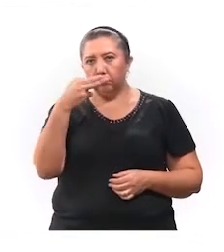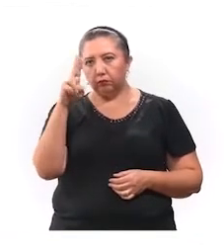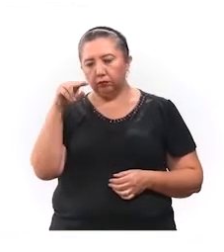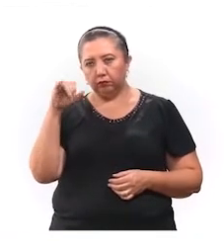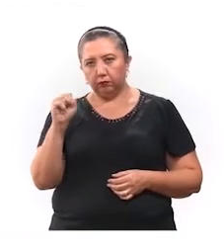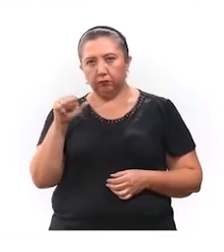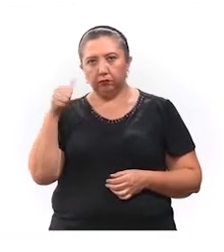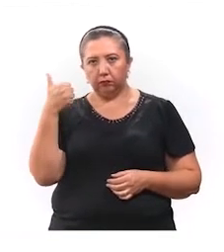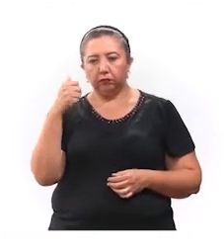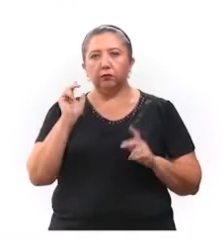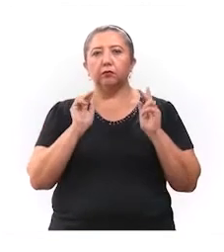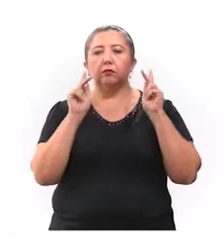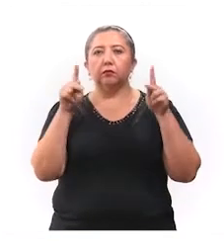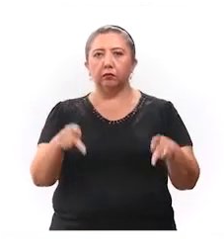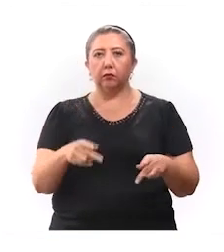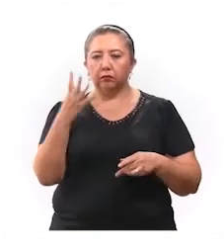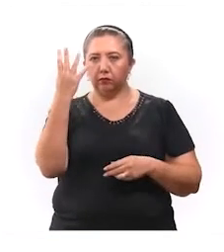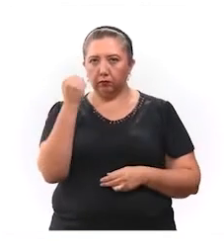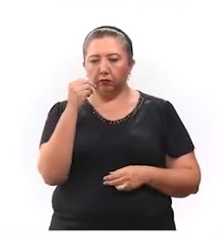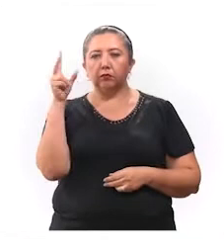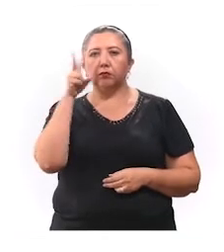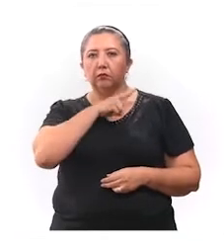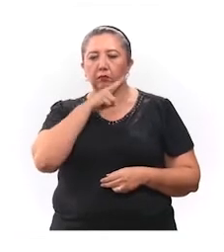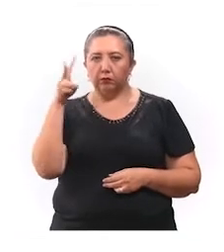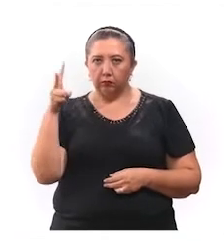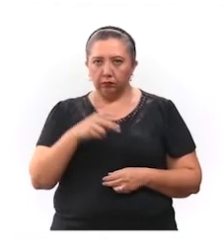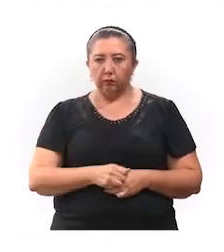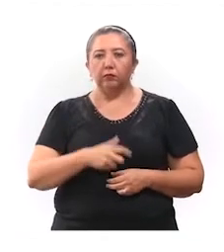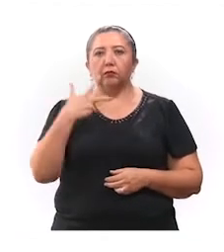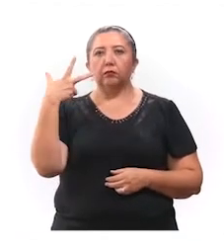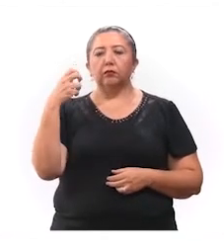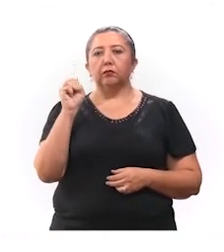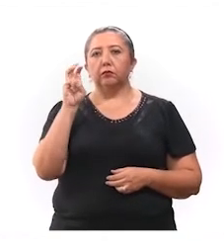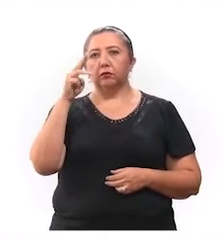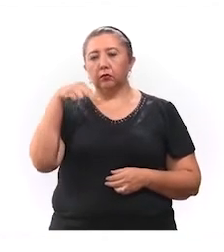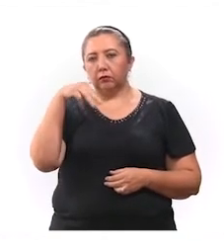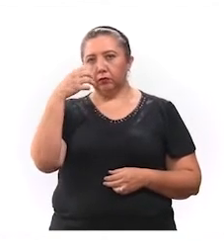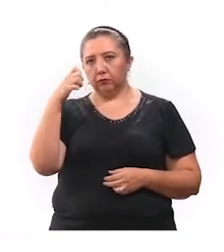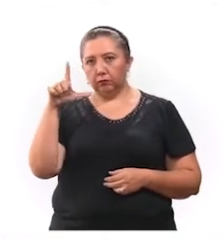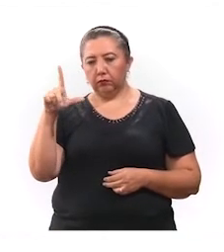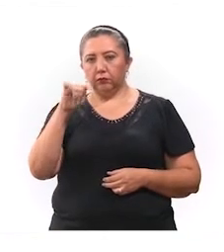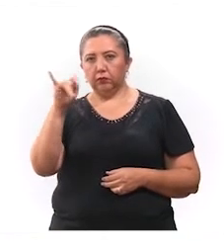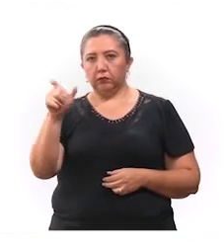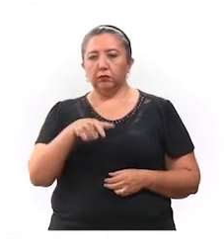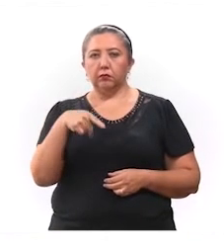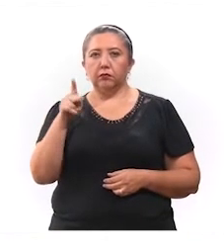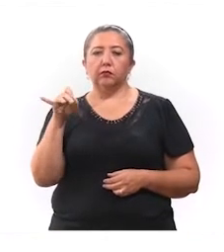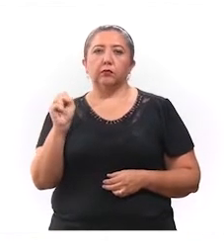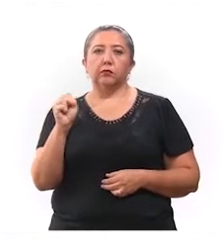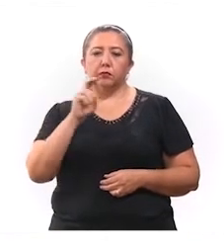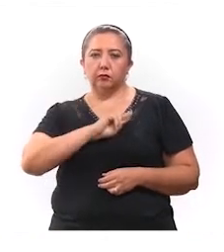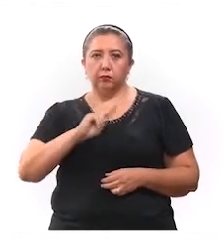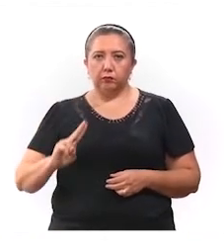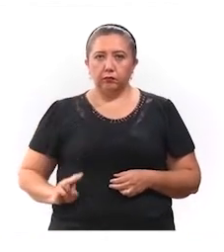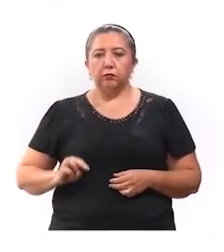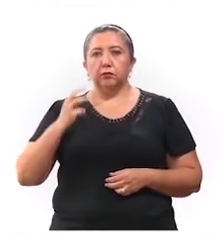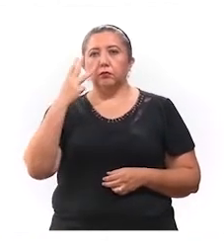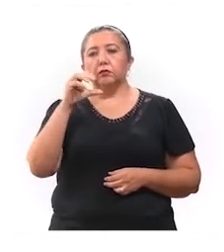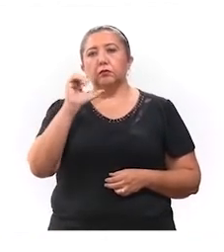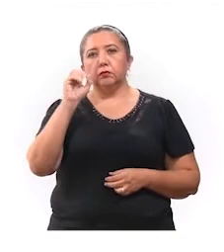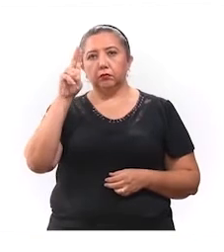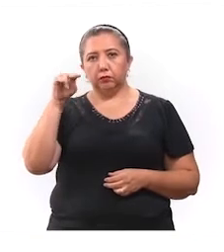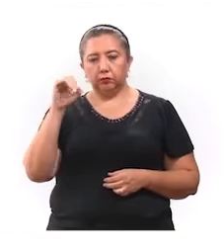Junucmá, 11 en Progreso, 9 en Valladolid, 8 en Samajil, Tixcococ y Humán, 3 en Acanqué